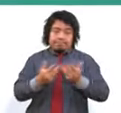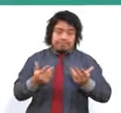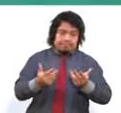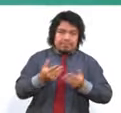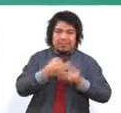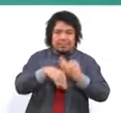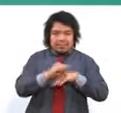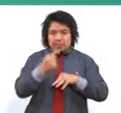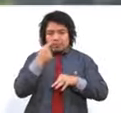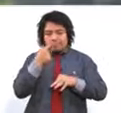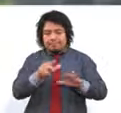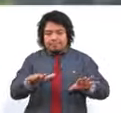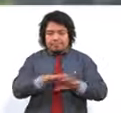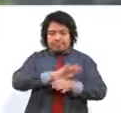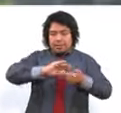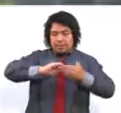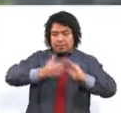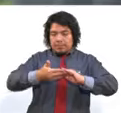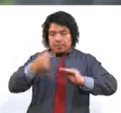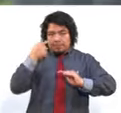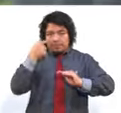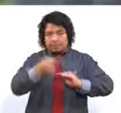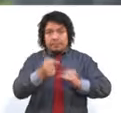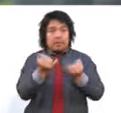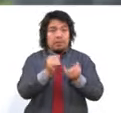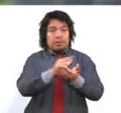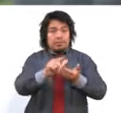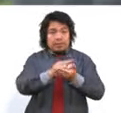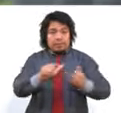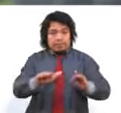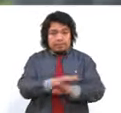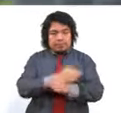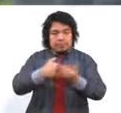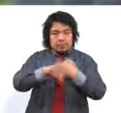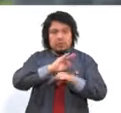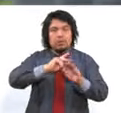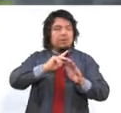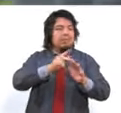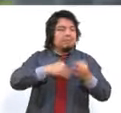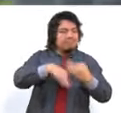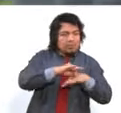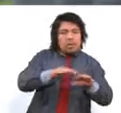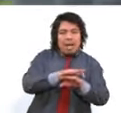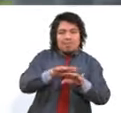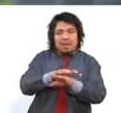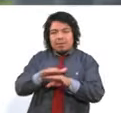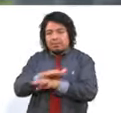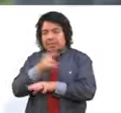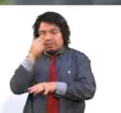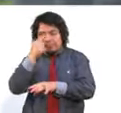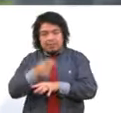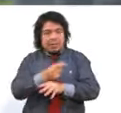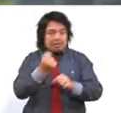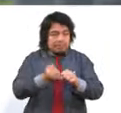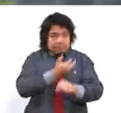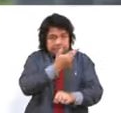Resultado de este cambio en la estrategia y en la propia ley, llevamos a cabo una reingeniería institucional de la Subsecretaría de